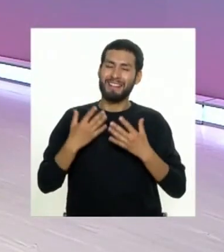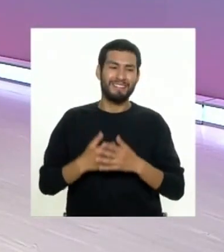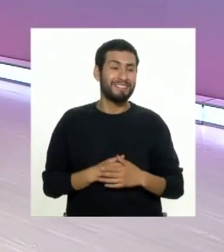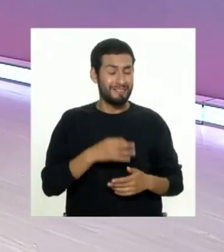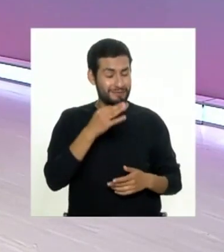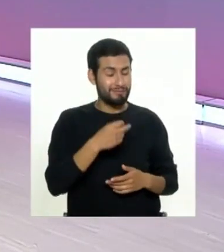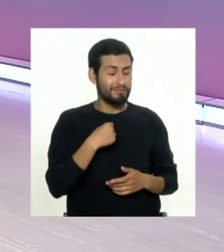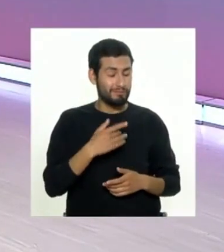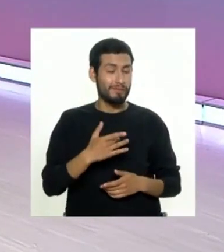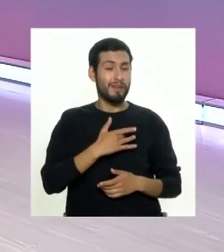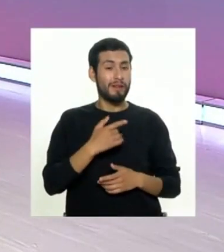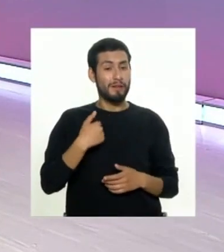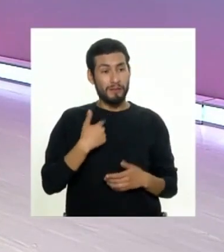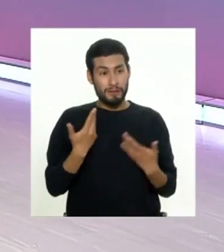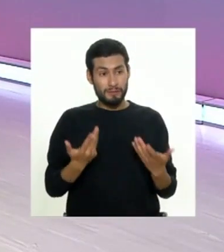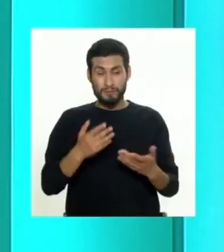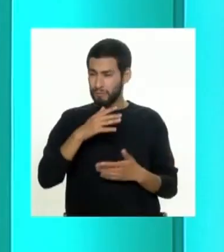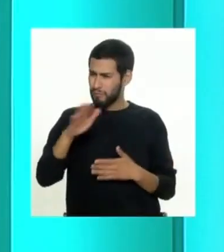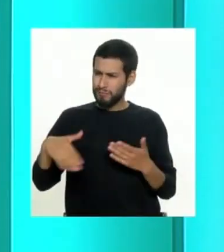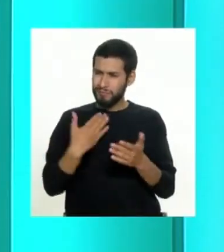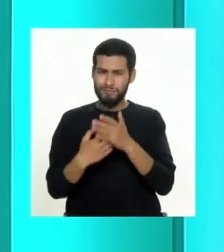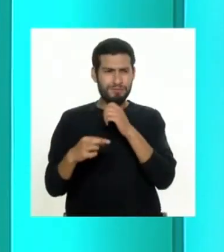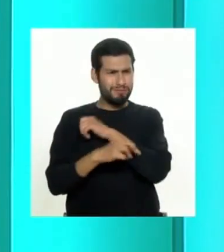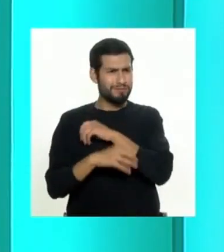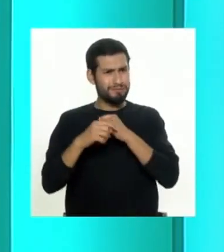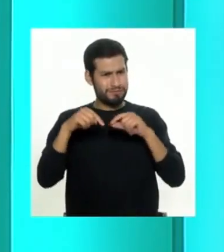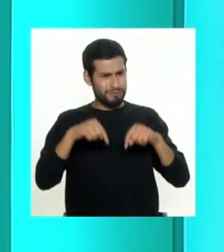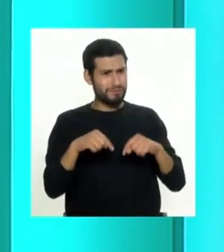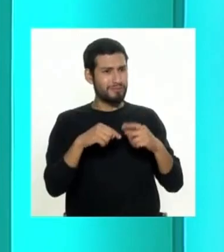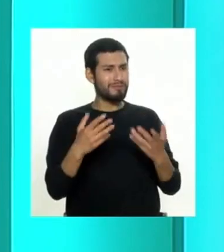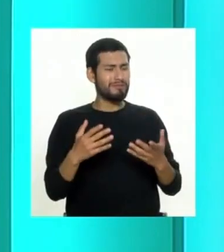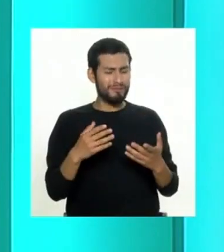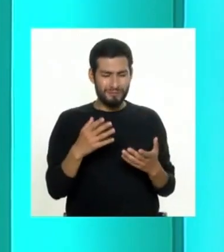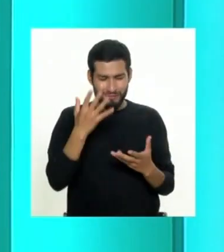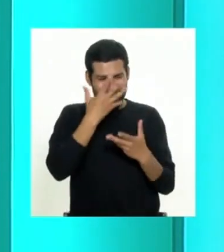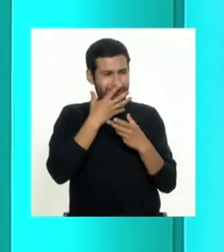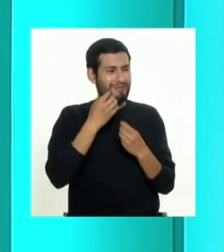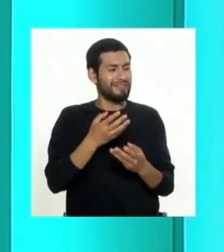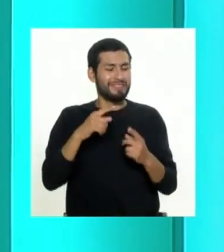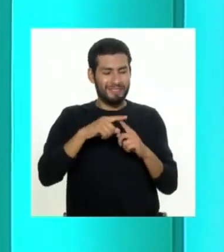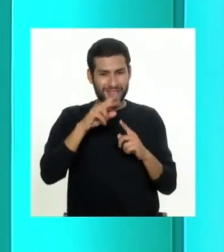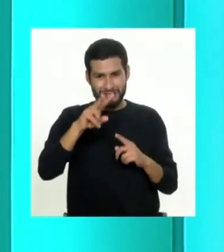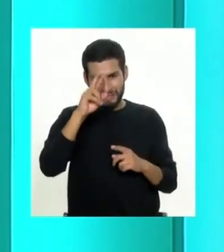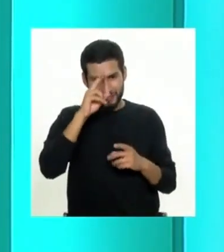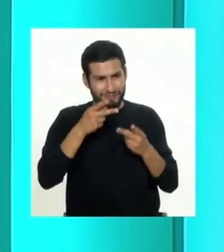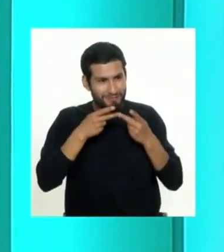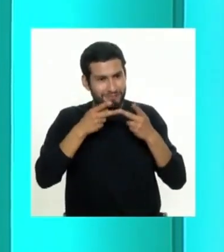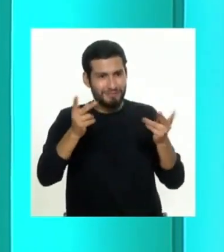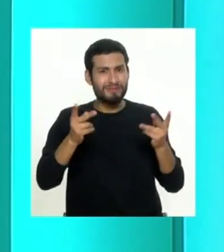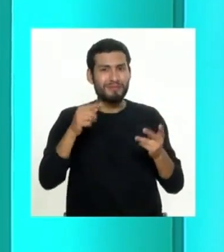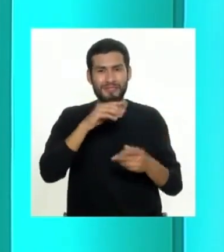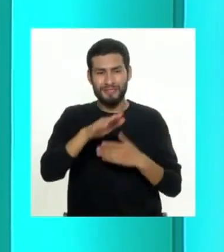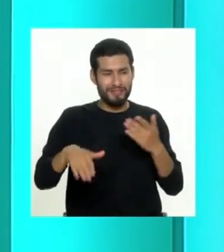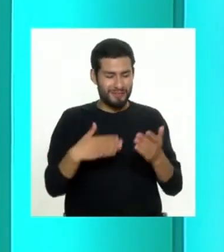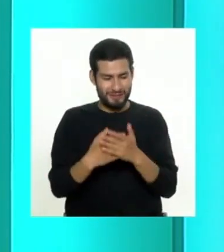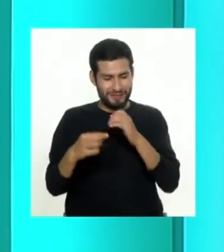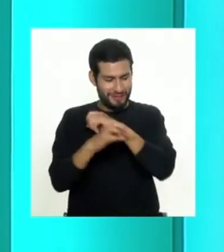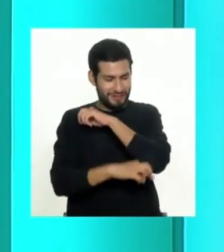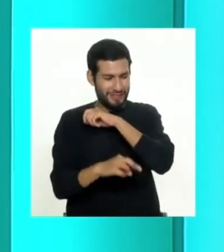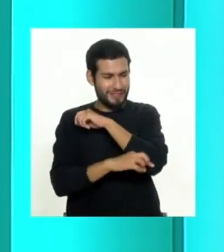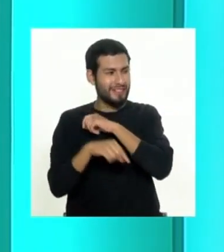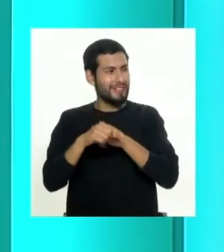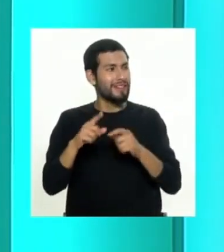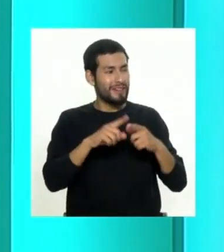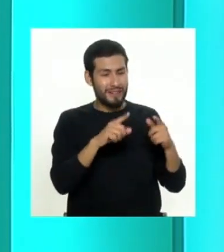conmueve. El entusiasmo que existe en todo el país, porque esto es lo mágico de la señal de TV Perú. Llegamos a todo el país y vemos